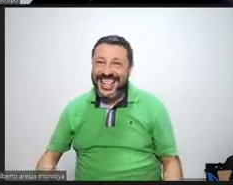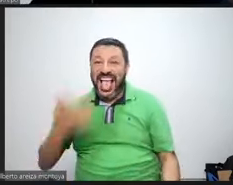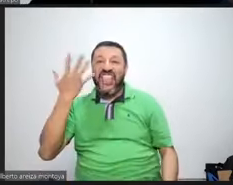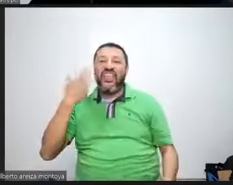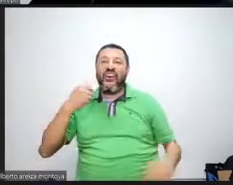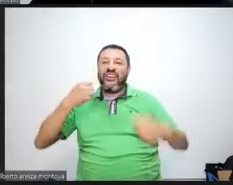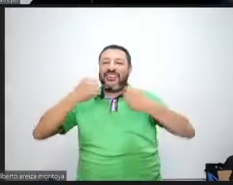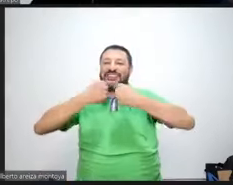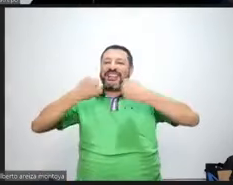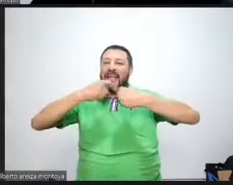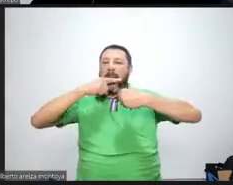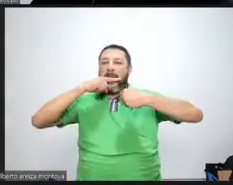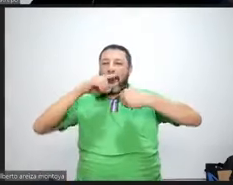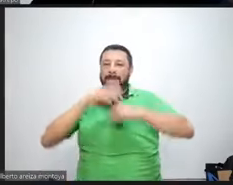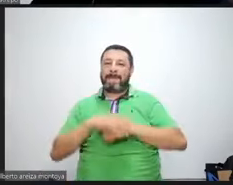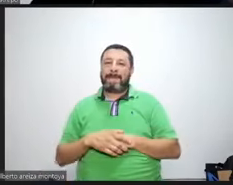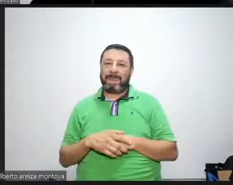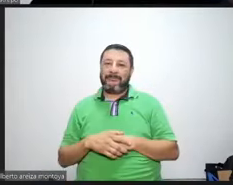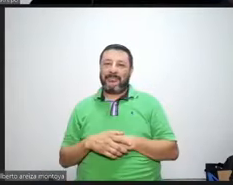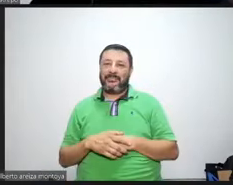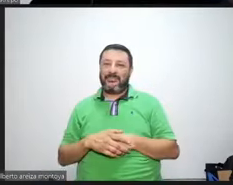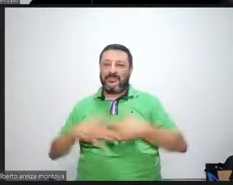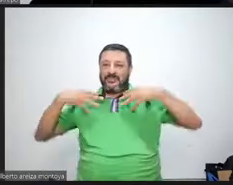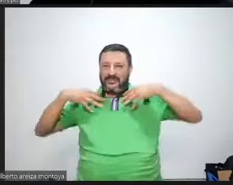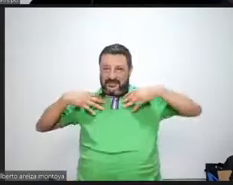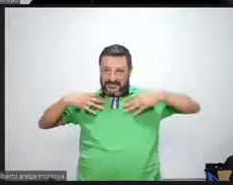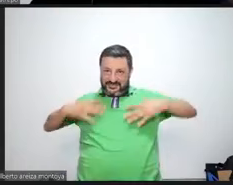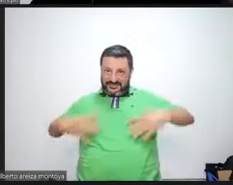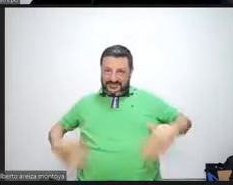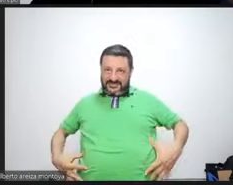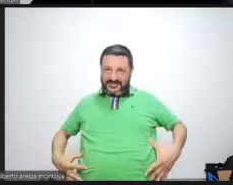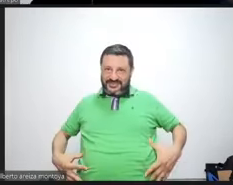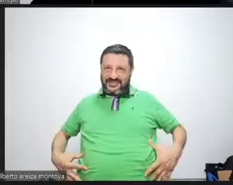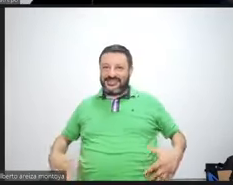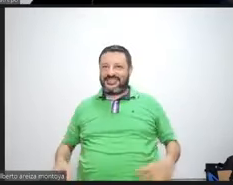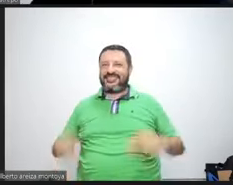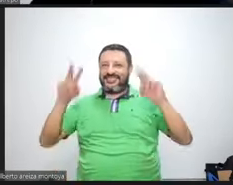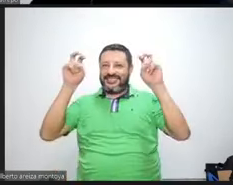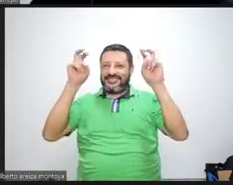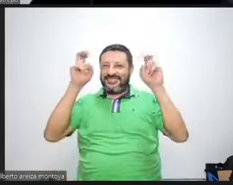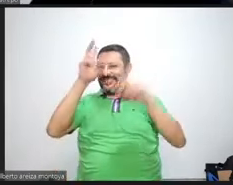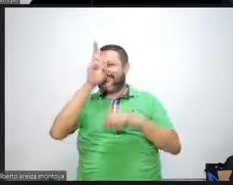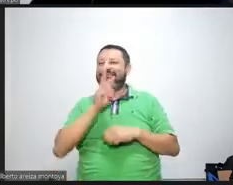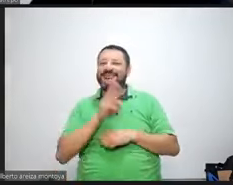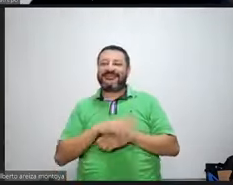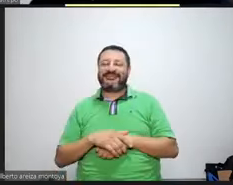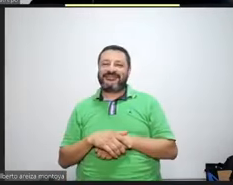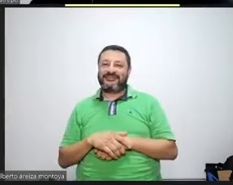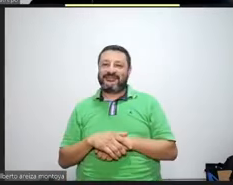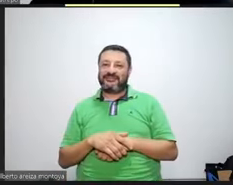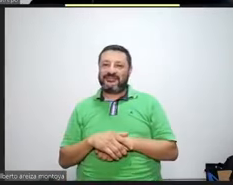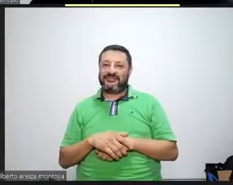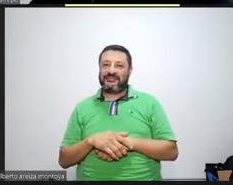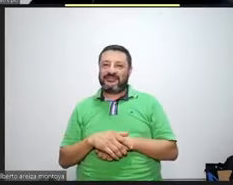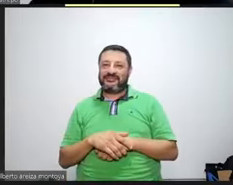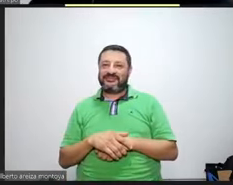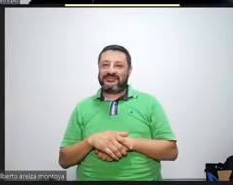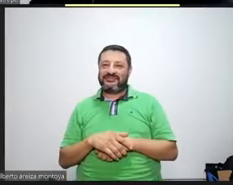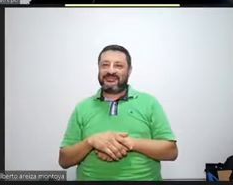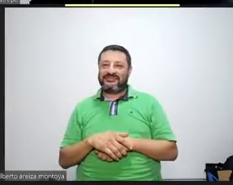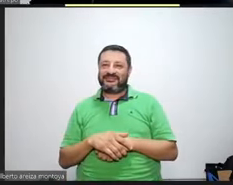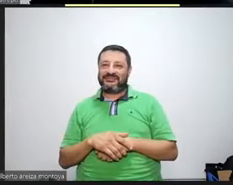Lo único en común es el vestido de baño, el traje que parecía un vestido de baño. Bueno.